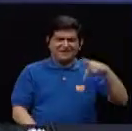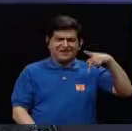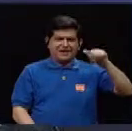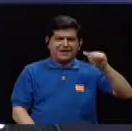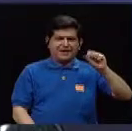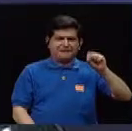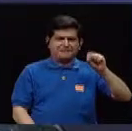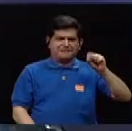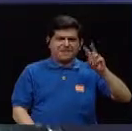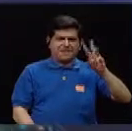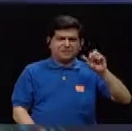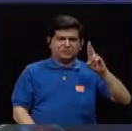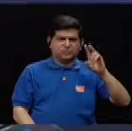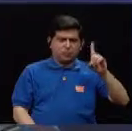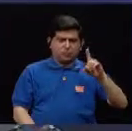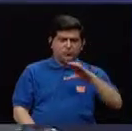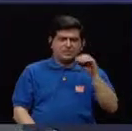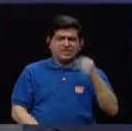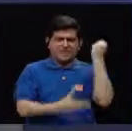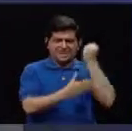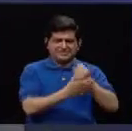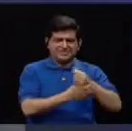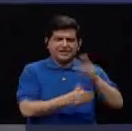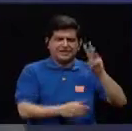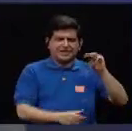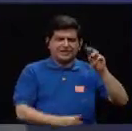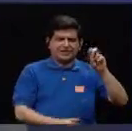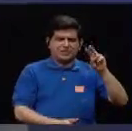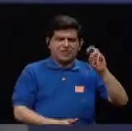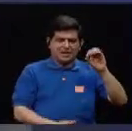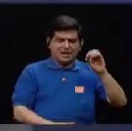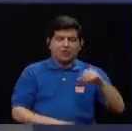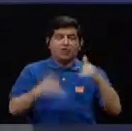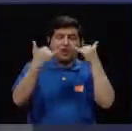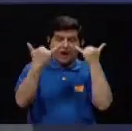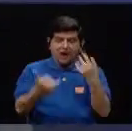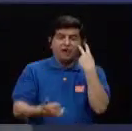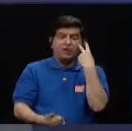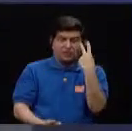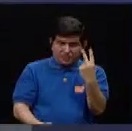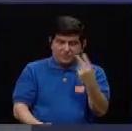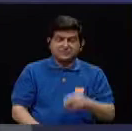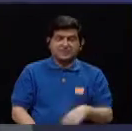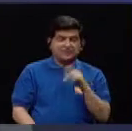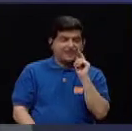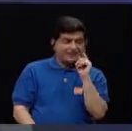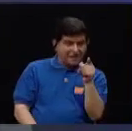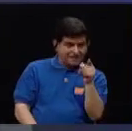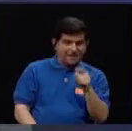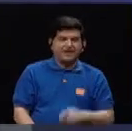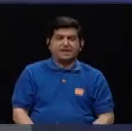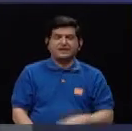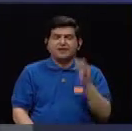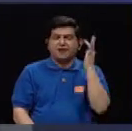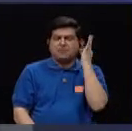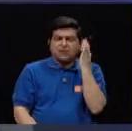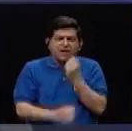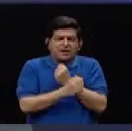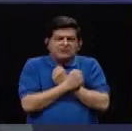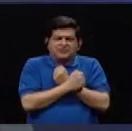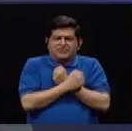Padworth, la vimos en Asesinato en el Meneo, y vamos a ver la actuación de Alejandra Portillo en